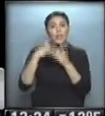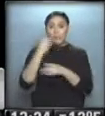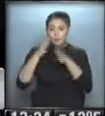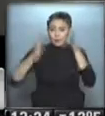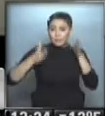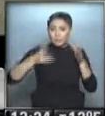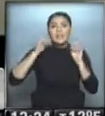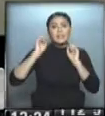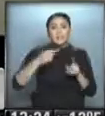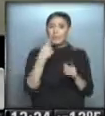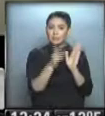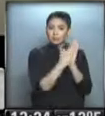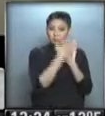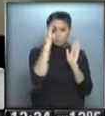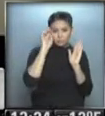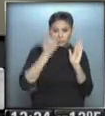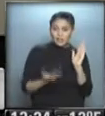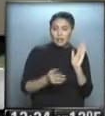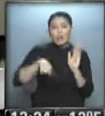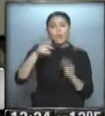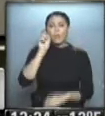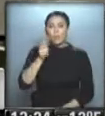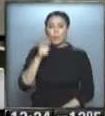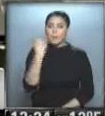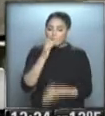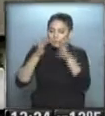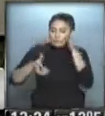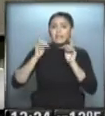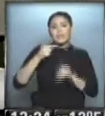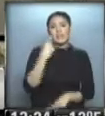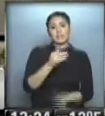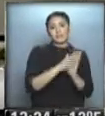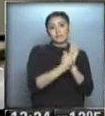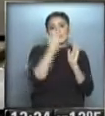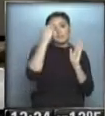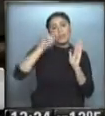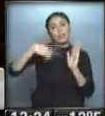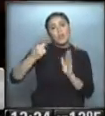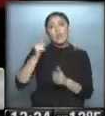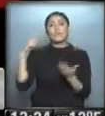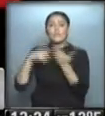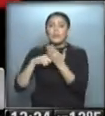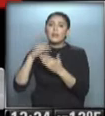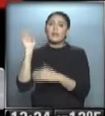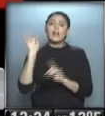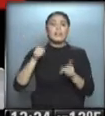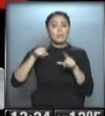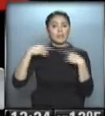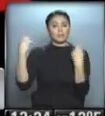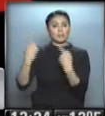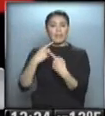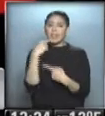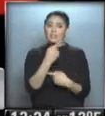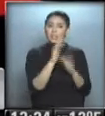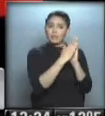primera instancia diciendo que es constitucional, un juez de primera instancia diciendo que es constitucional, un fiscal de Cámara diciendo que es constitucional, una Cámara que dice